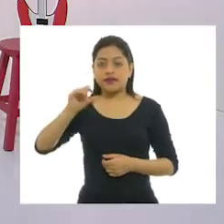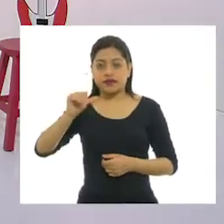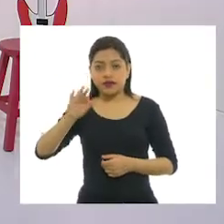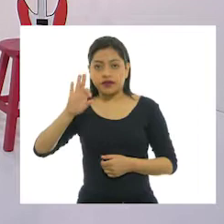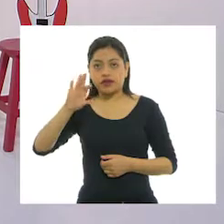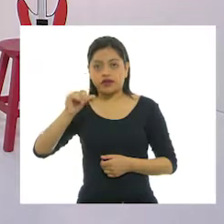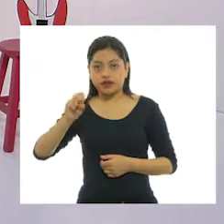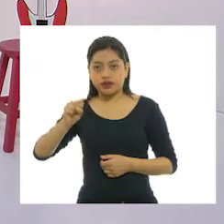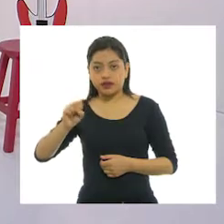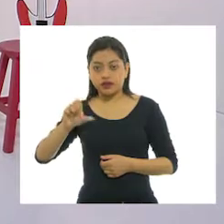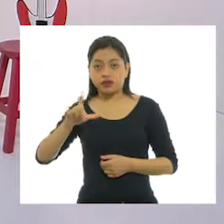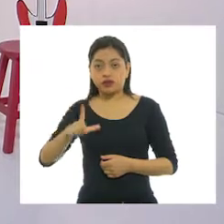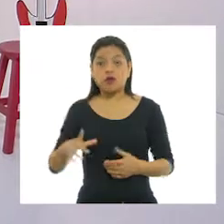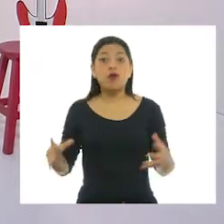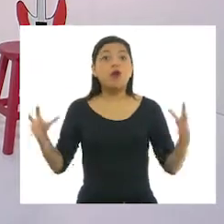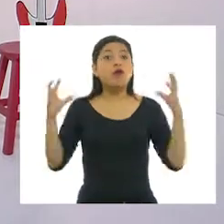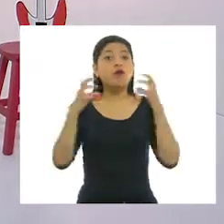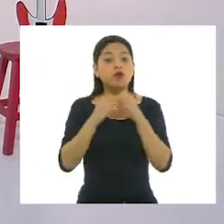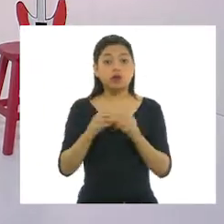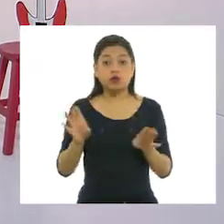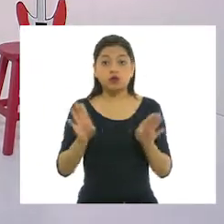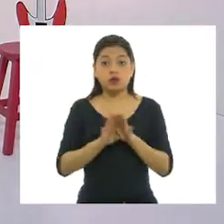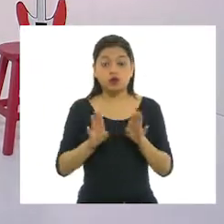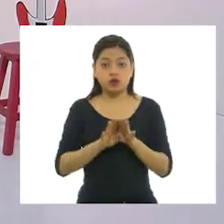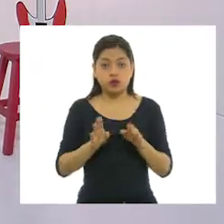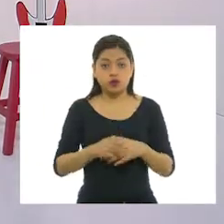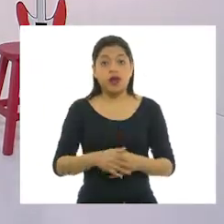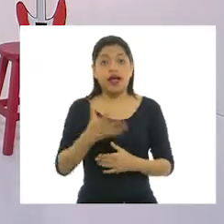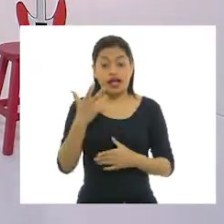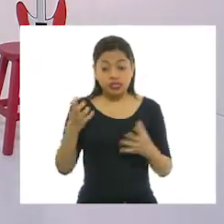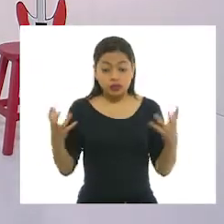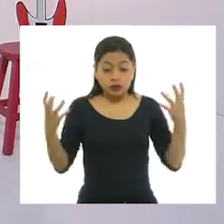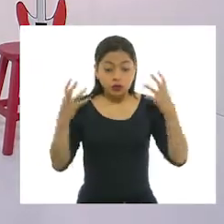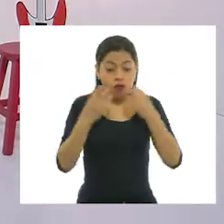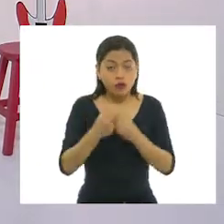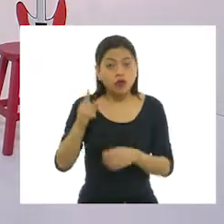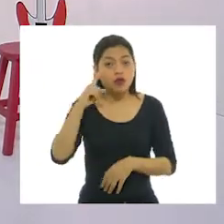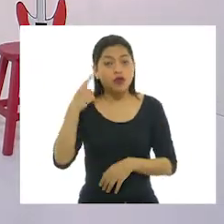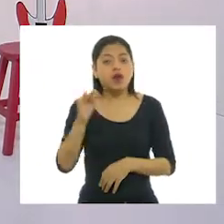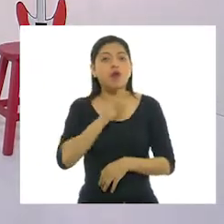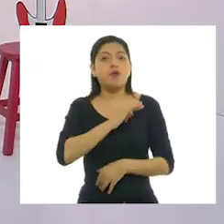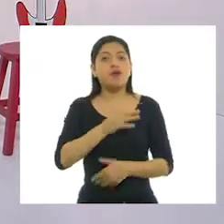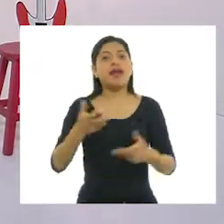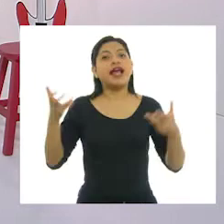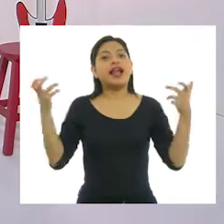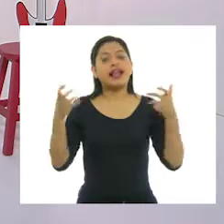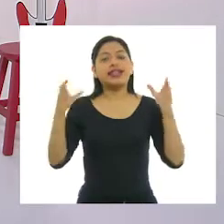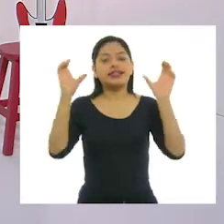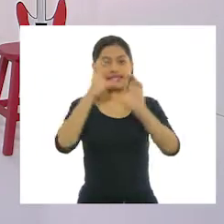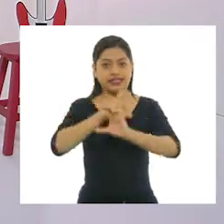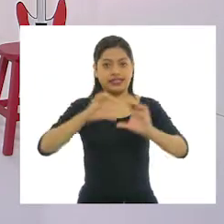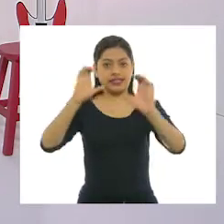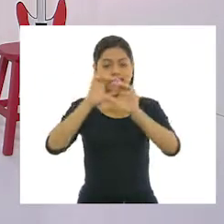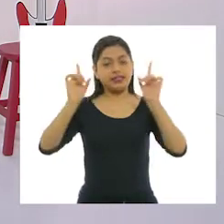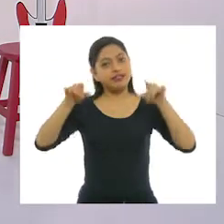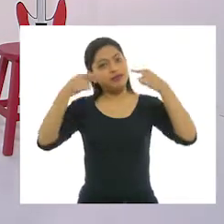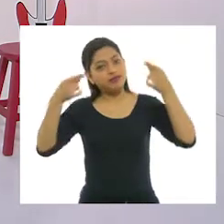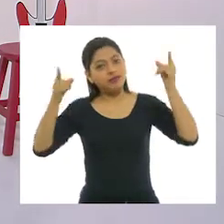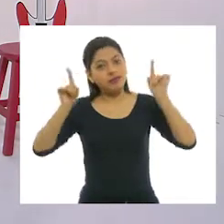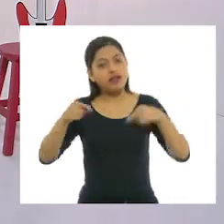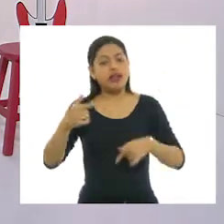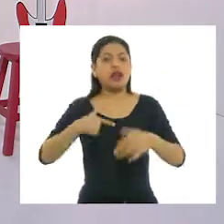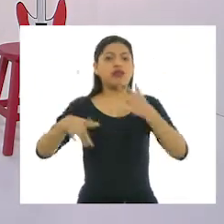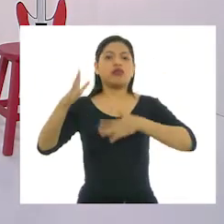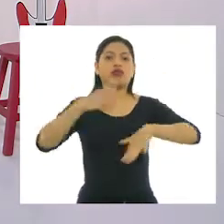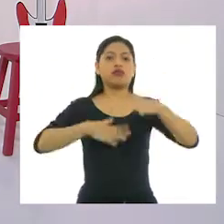mezcla de todas ellas, al fin y al cabo, es lo que nos hace la diversidad para construir y hacer canciones. Pero ya me